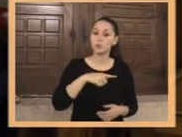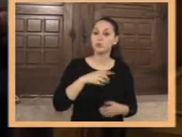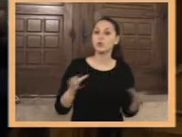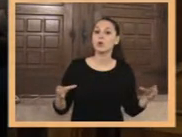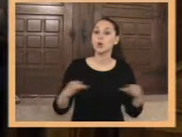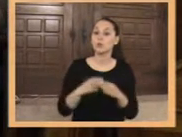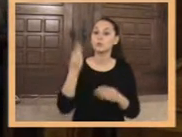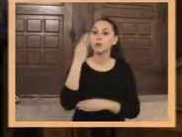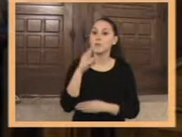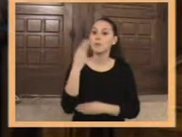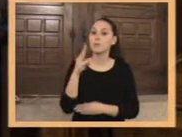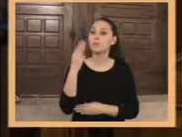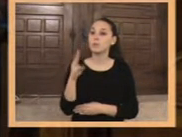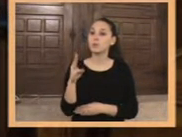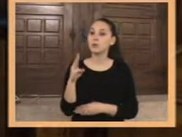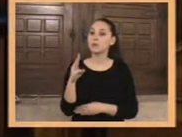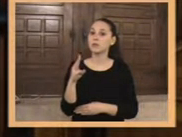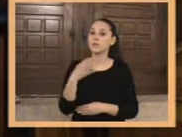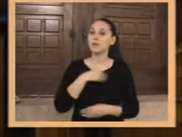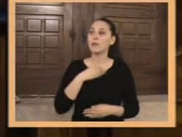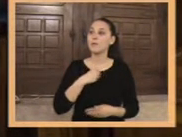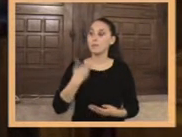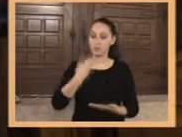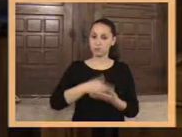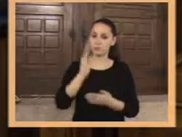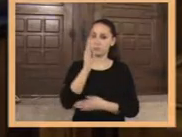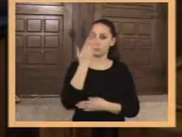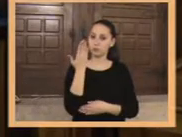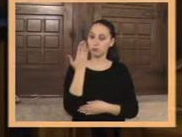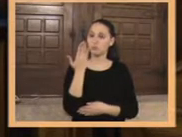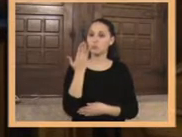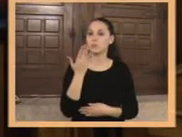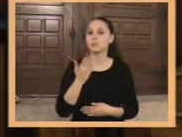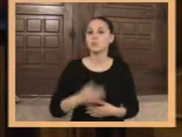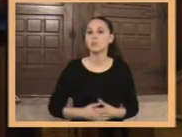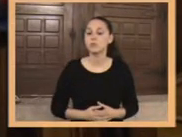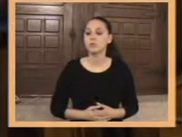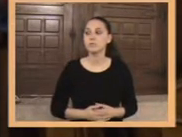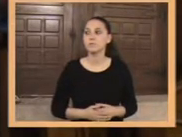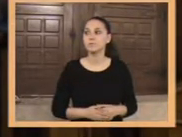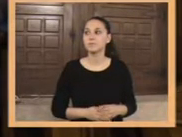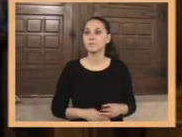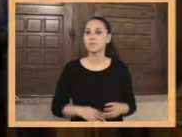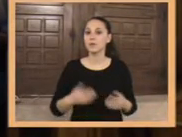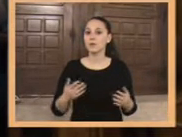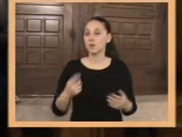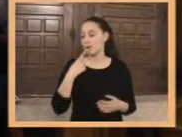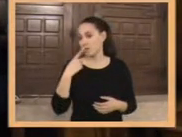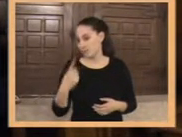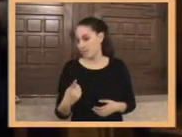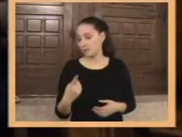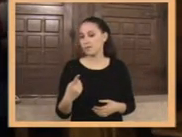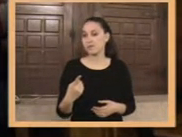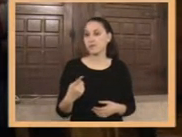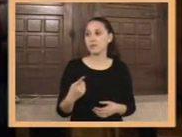Portavoces, esta mañana nos han traslado y Ciudadanos también se une. A eso me refería, que lo desconocía, vale. Y le agradezco que lo diga y que se una además a